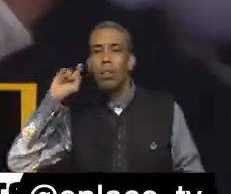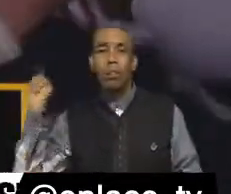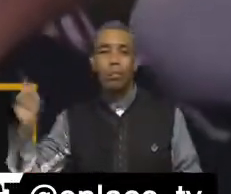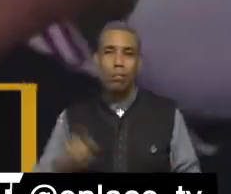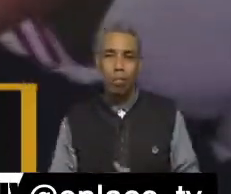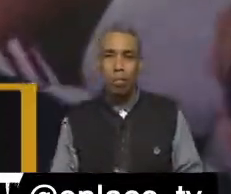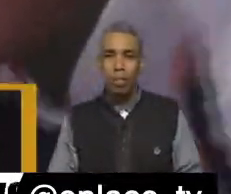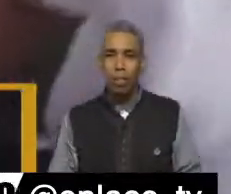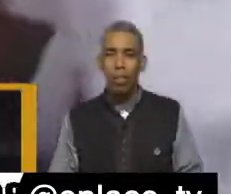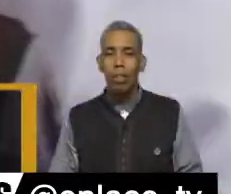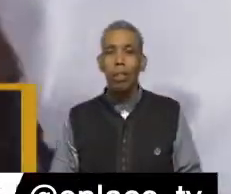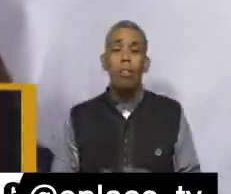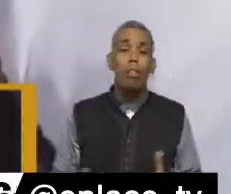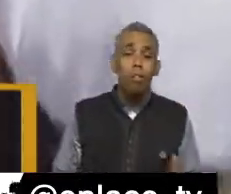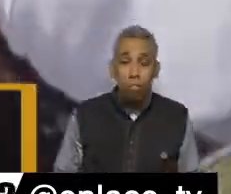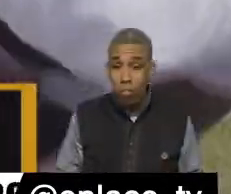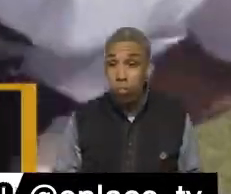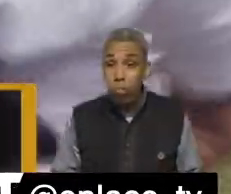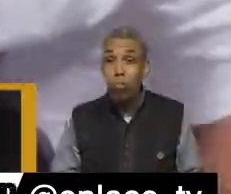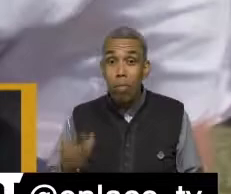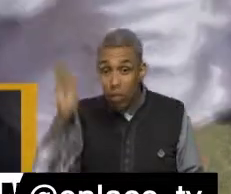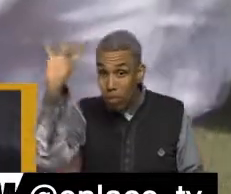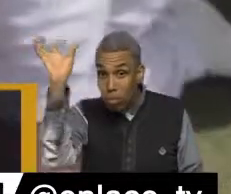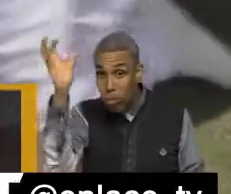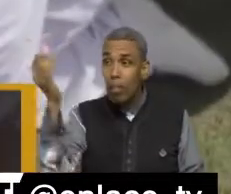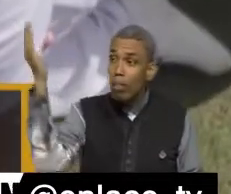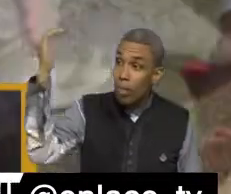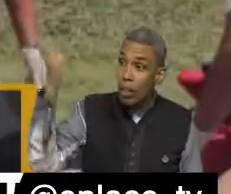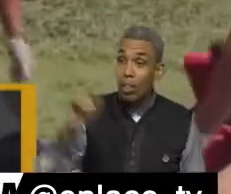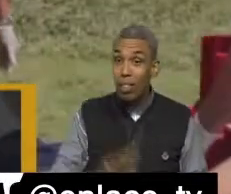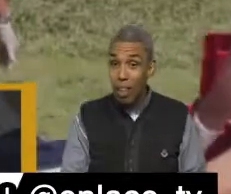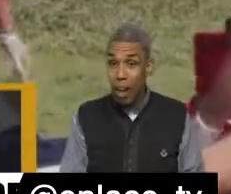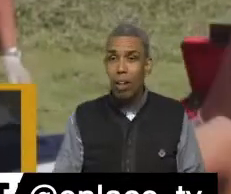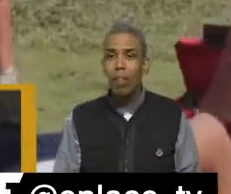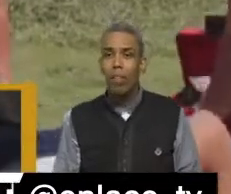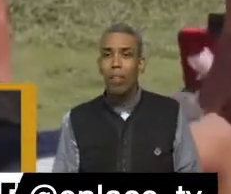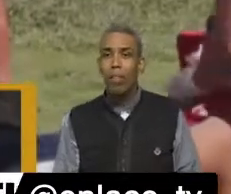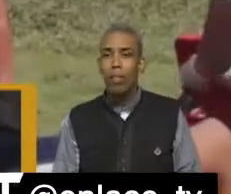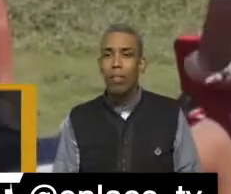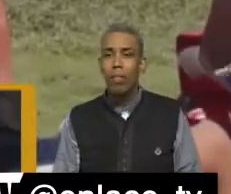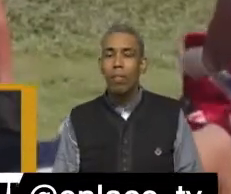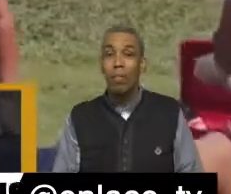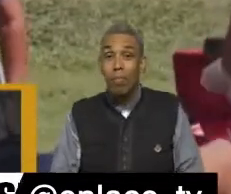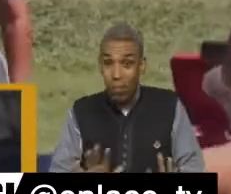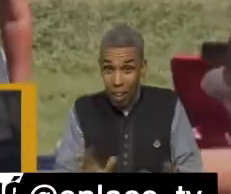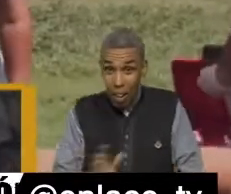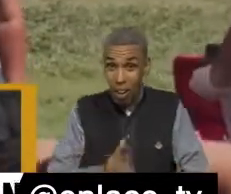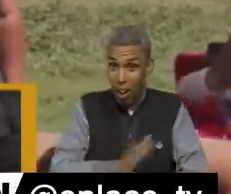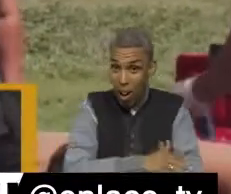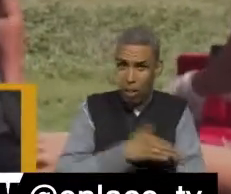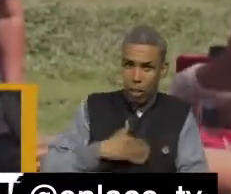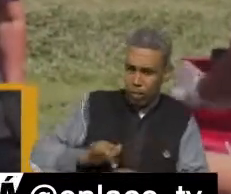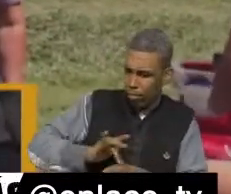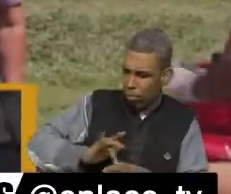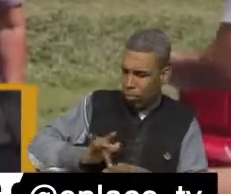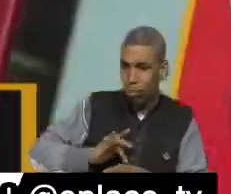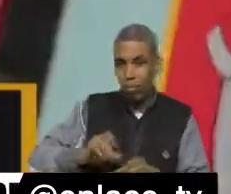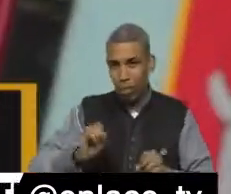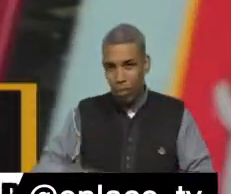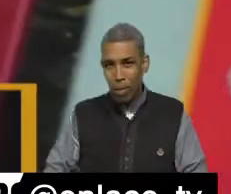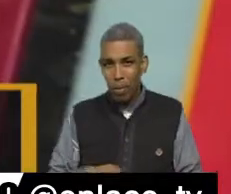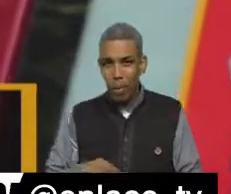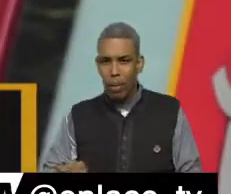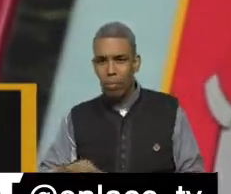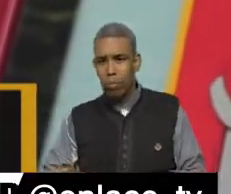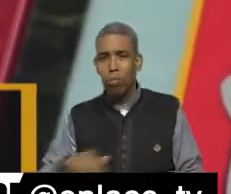Por favor, ¿qué me dicen de las ambulancias? ¿Ya vienen? La misma que habían preparado las autoridades para desarrollar el simulacro